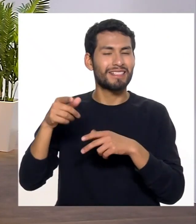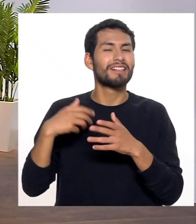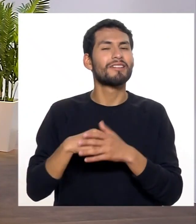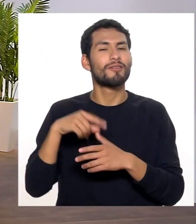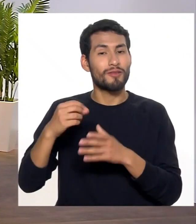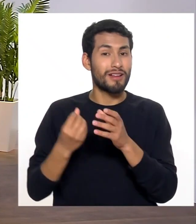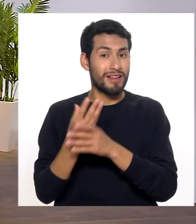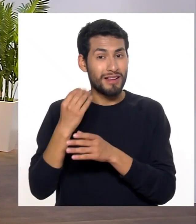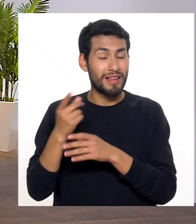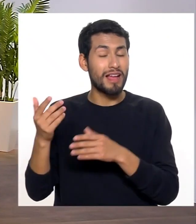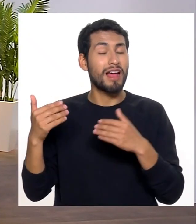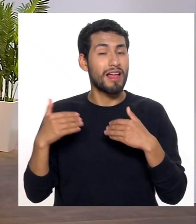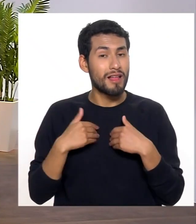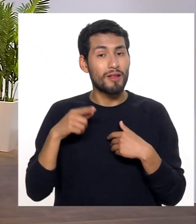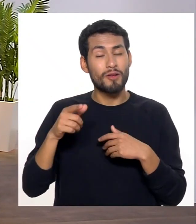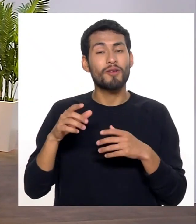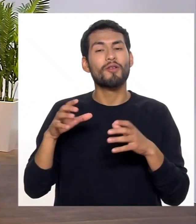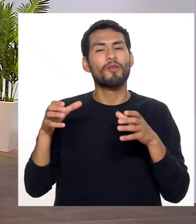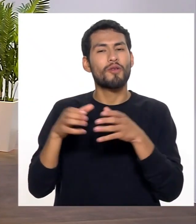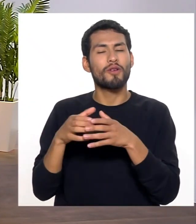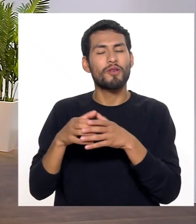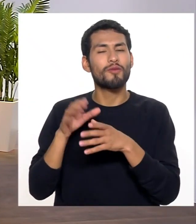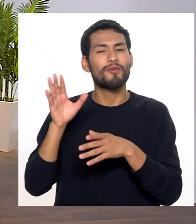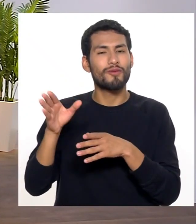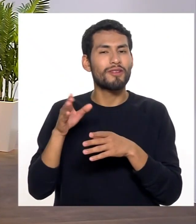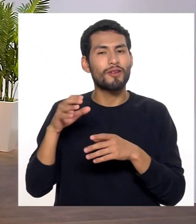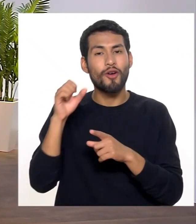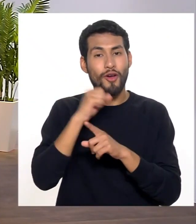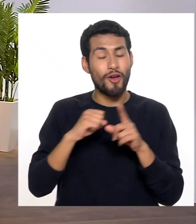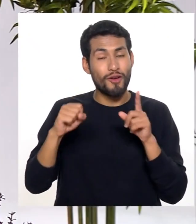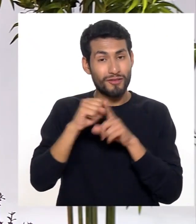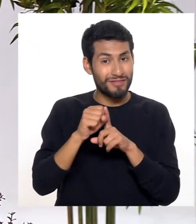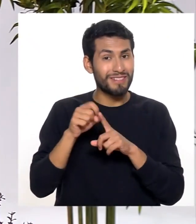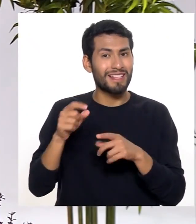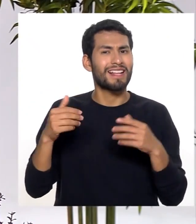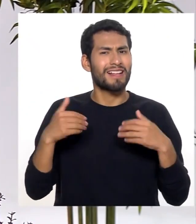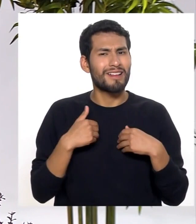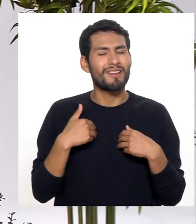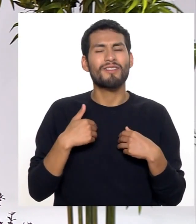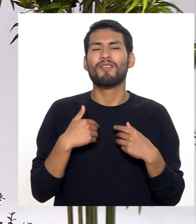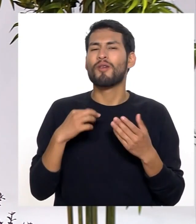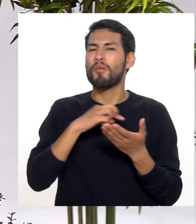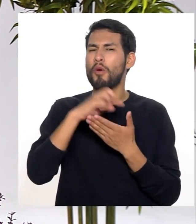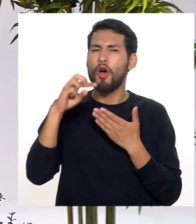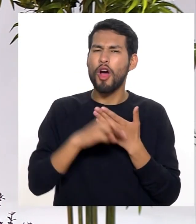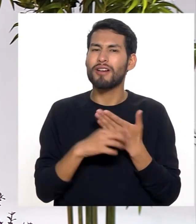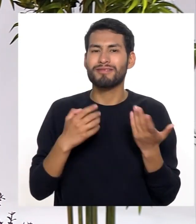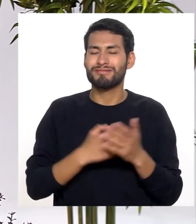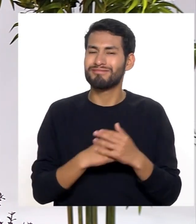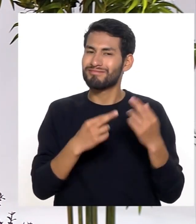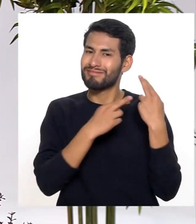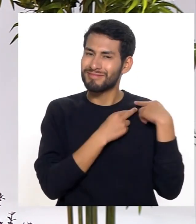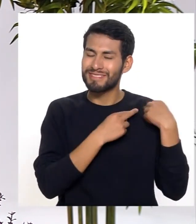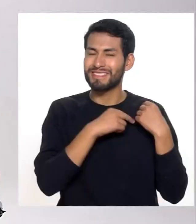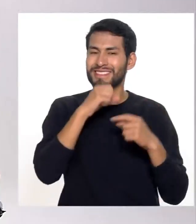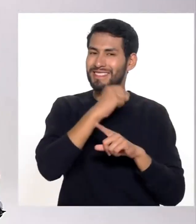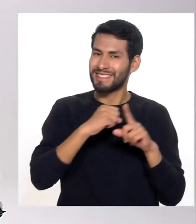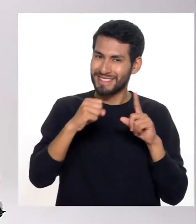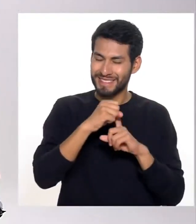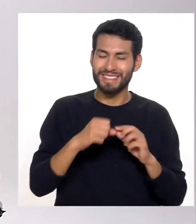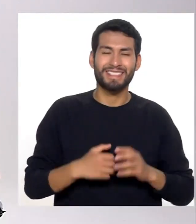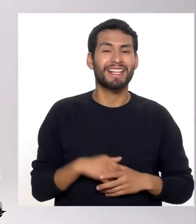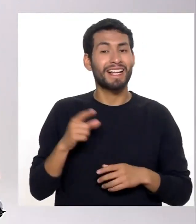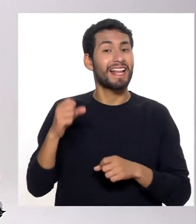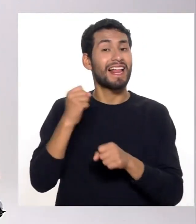bajo la Facultad de, Social, tienen un proyecto de responsabilidad social